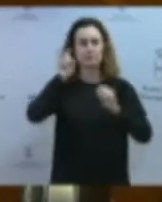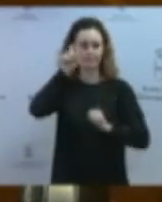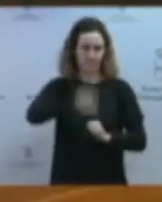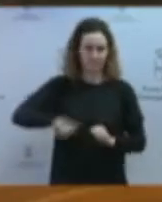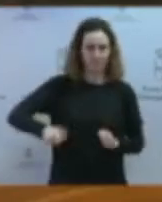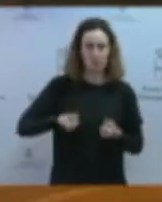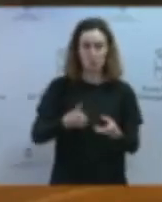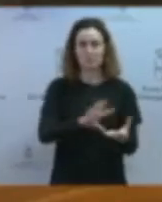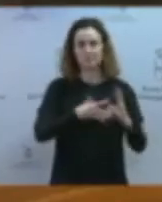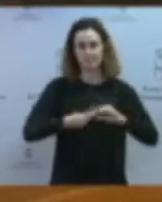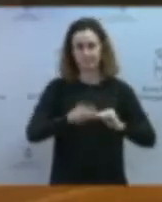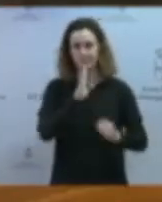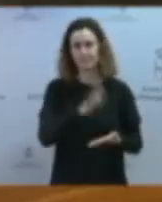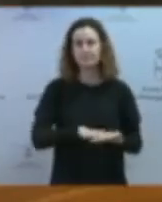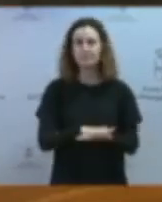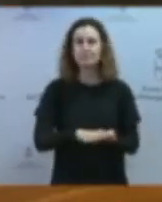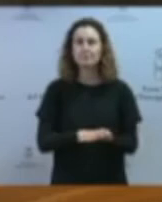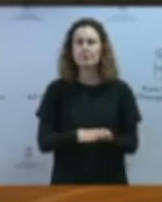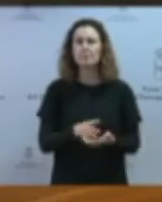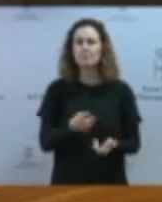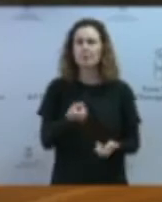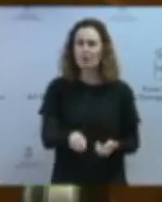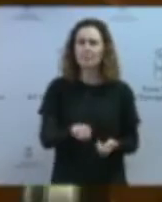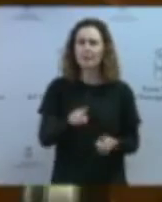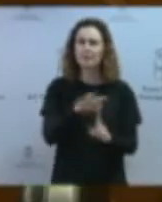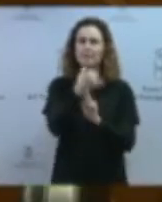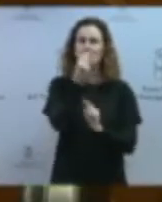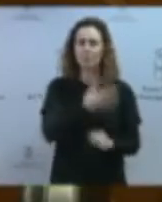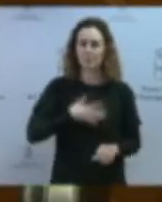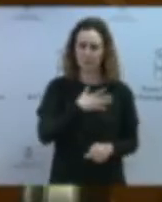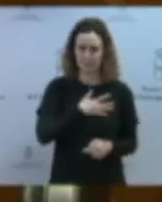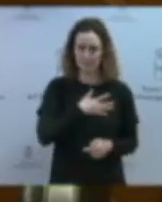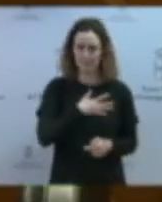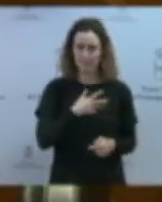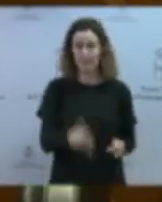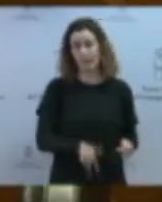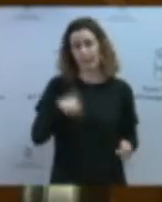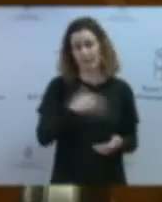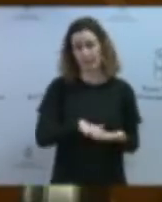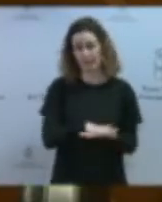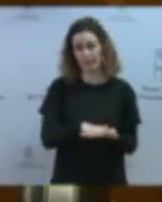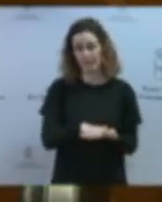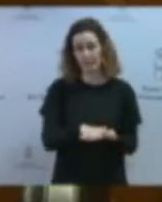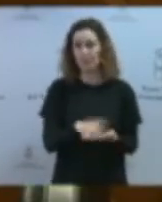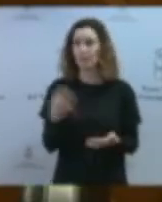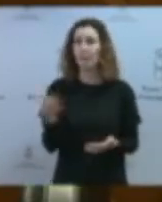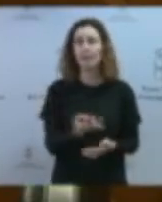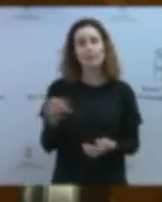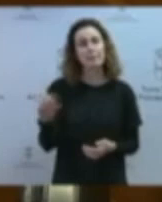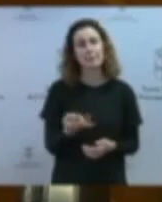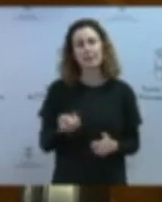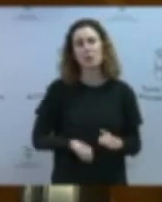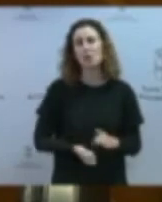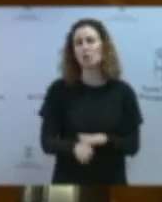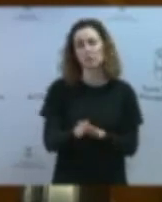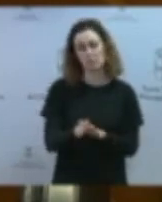hablaba del estado de bienestar en general, hacía un desliz, y yo le digo que hay que mantener, pero camino de la normalidad, los recursos excepcionales